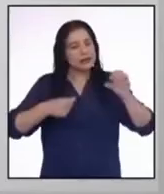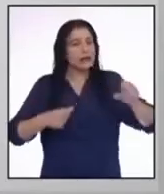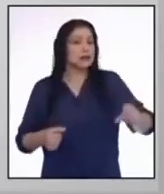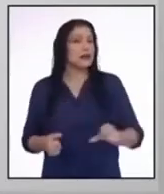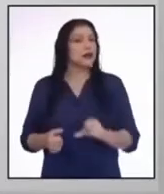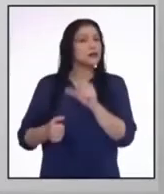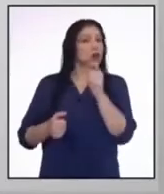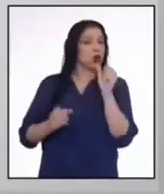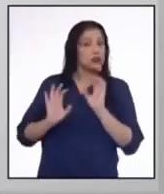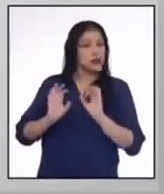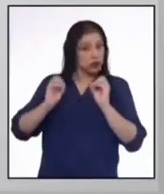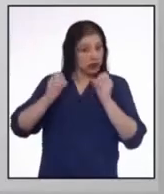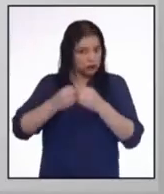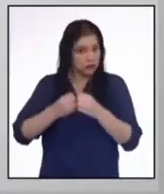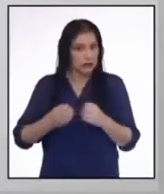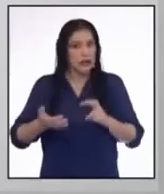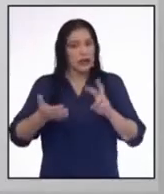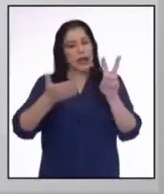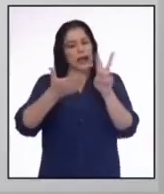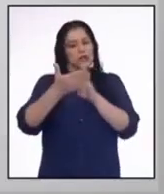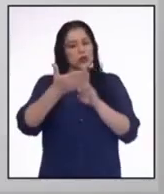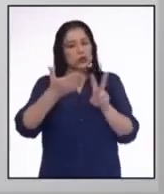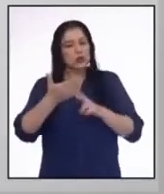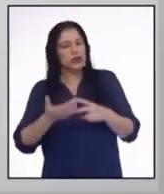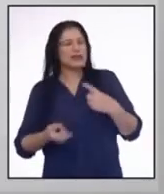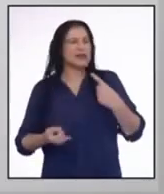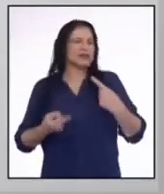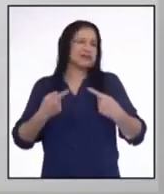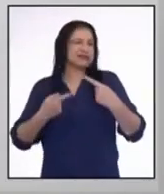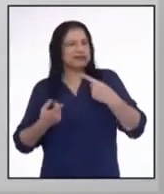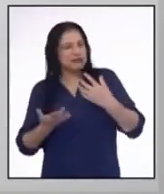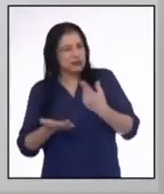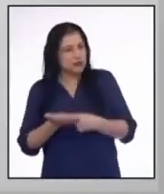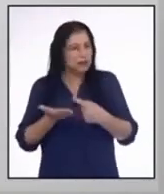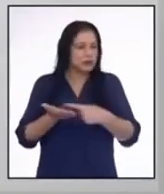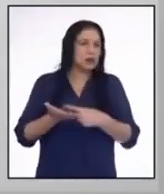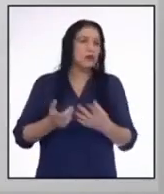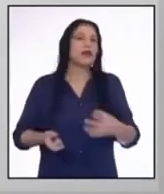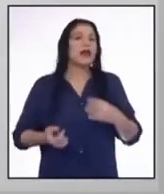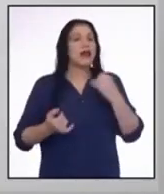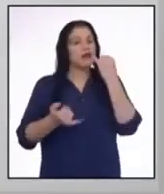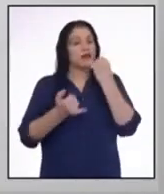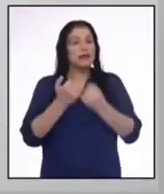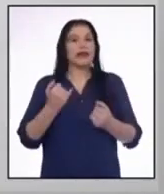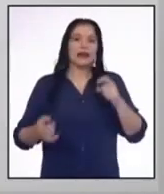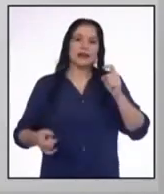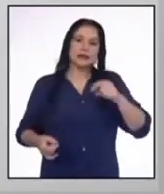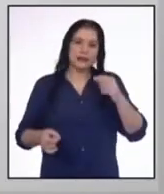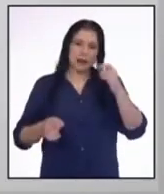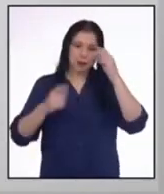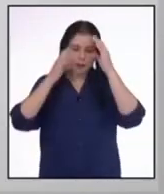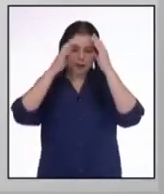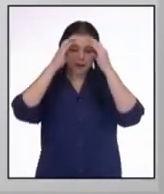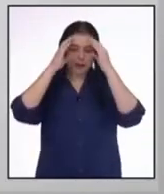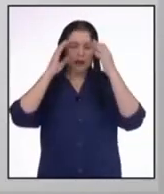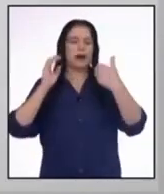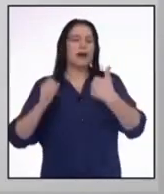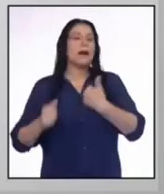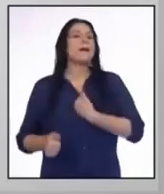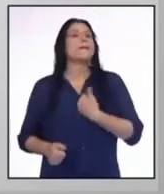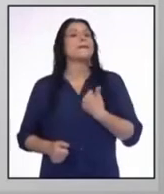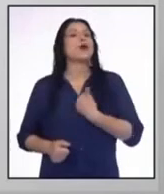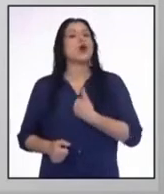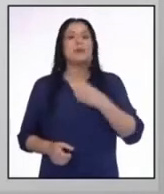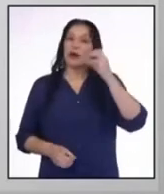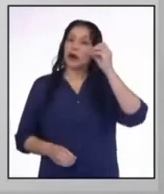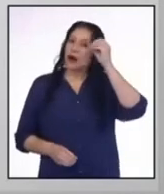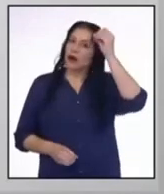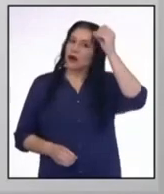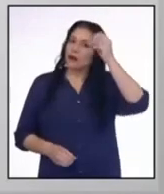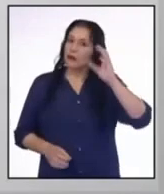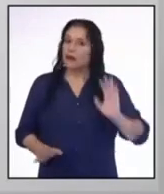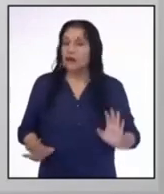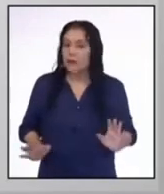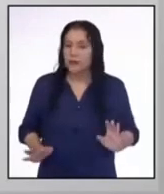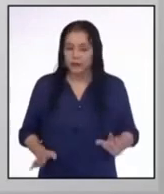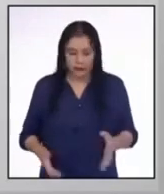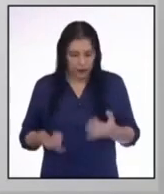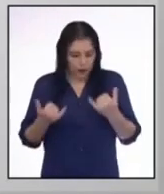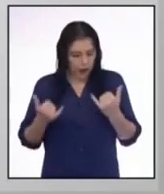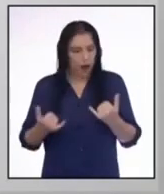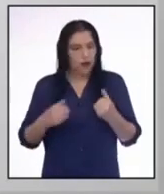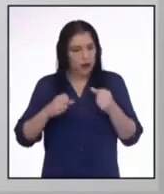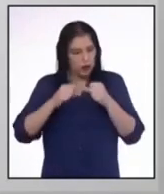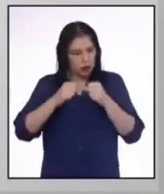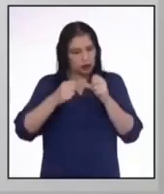demás. Es un texto polémico y finalmente debemos construir nuestra propia opinión.